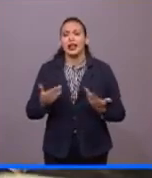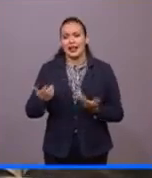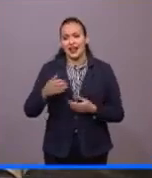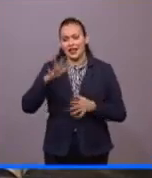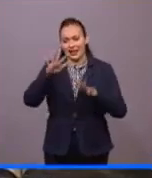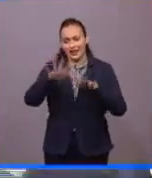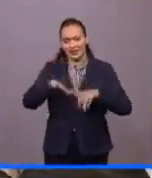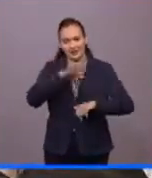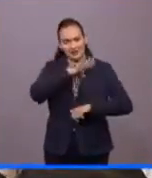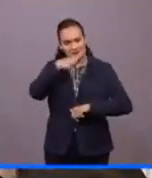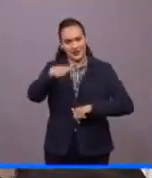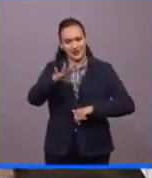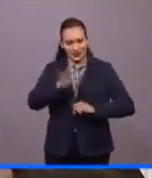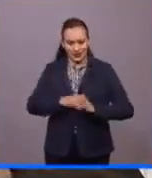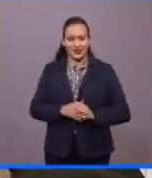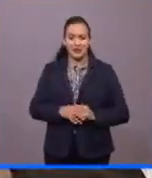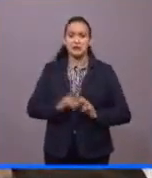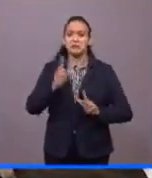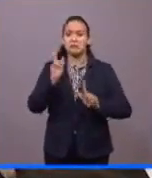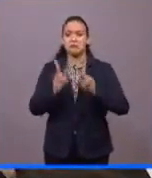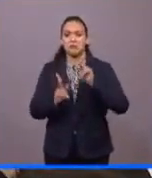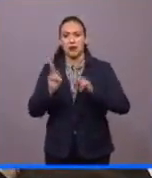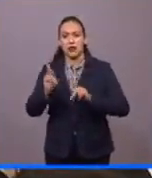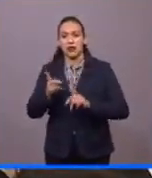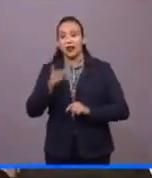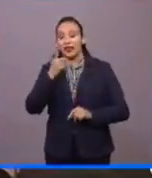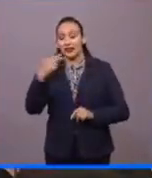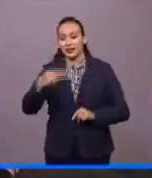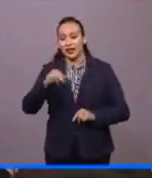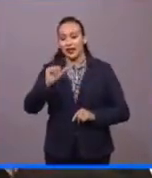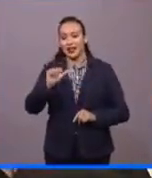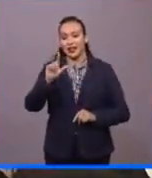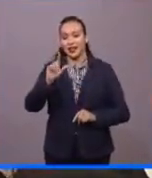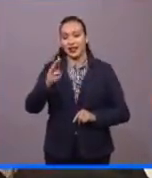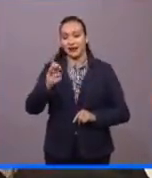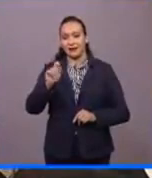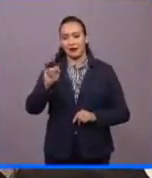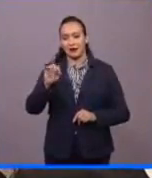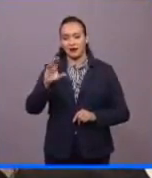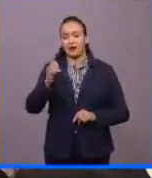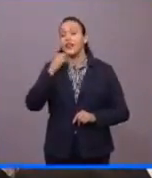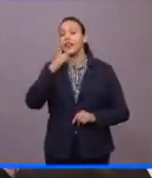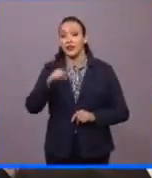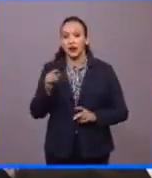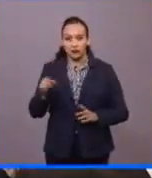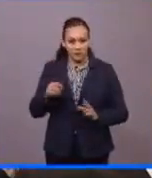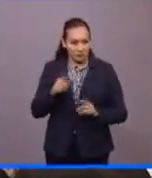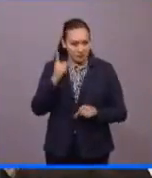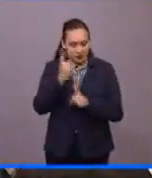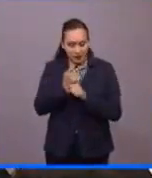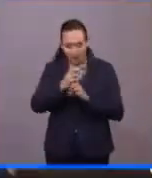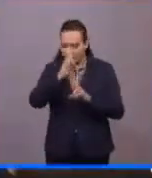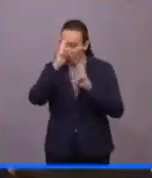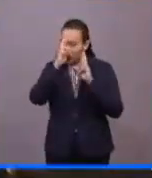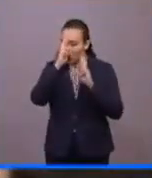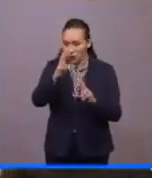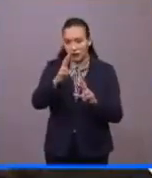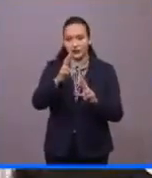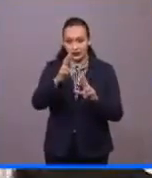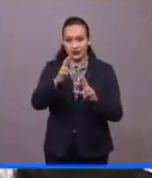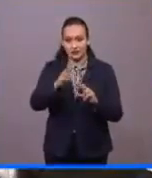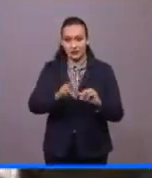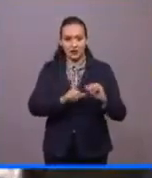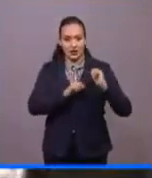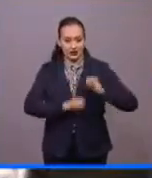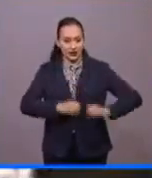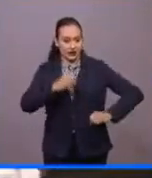Asamblea General Ordinaria del gremio, Albertico Guinto Sierra afirmó que desde el respeto absoluto a la autonomía de